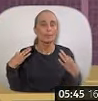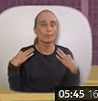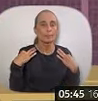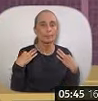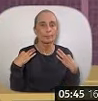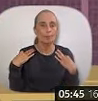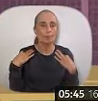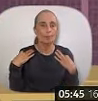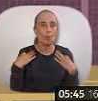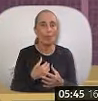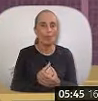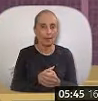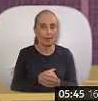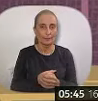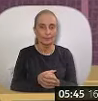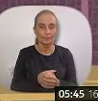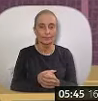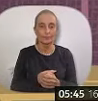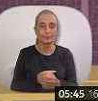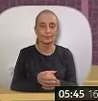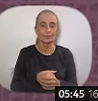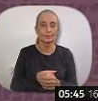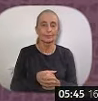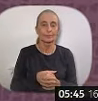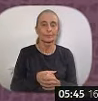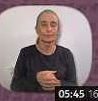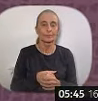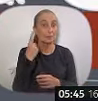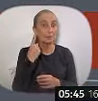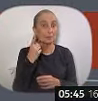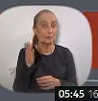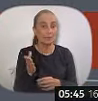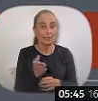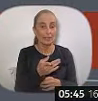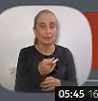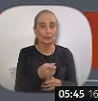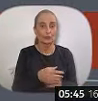Primer concursante, Pastelito.